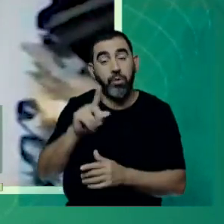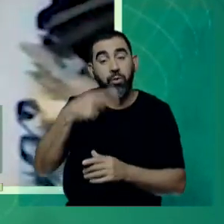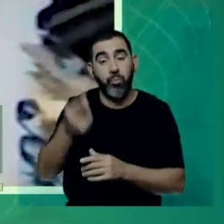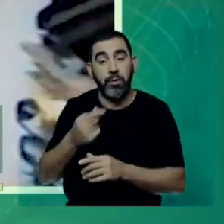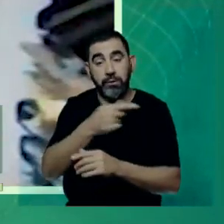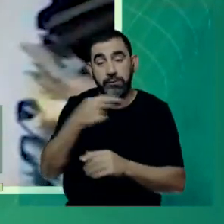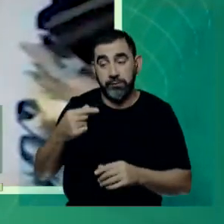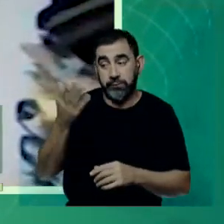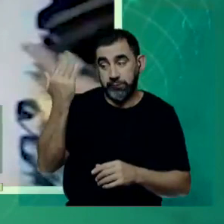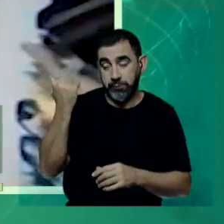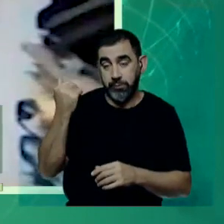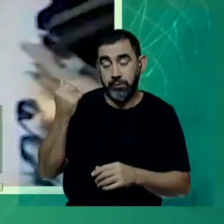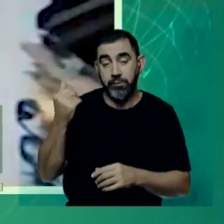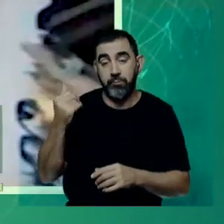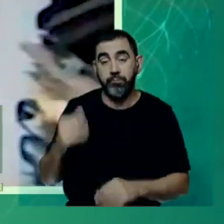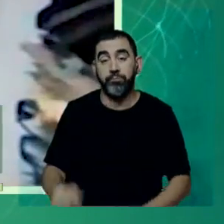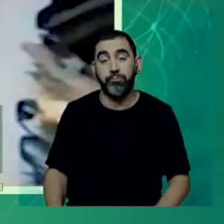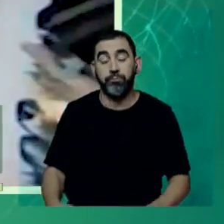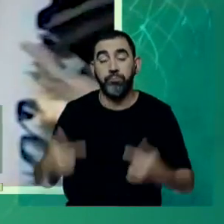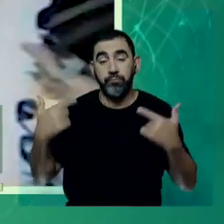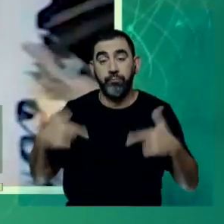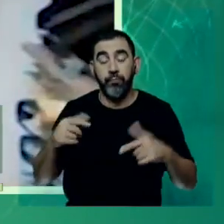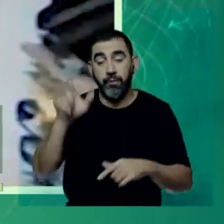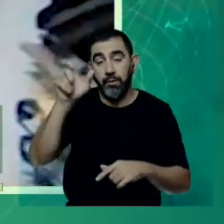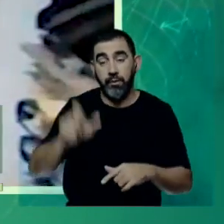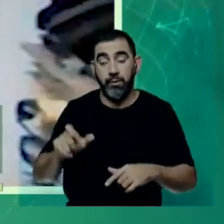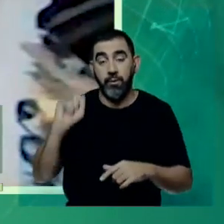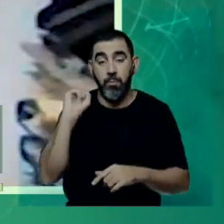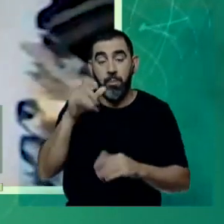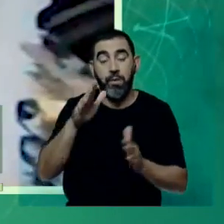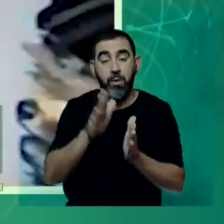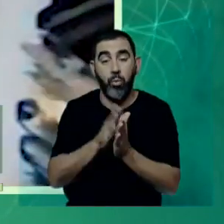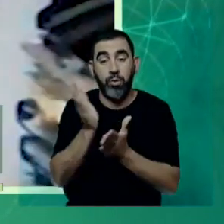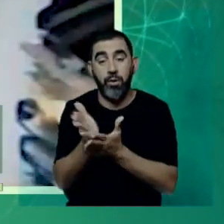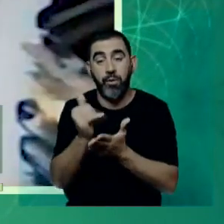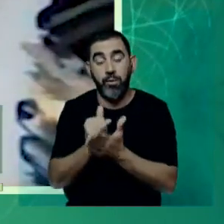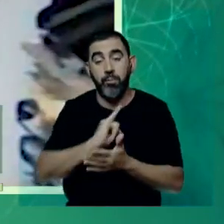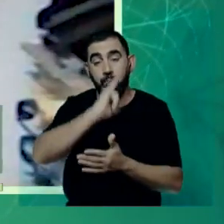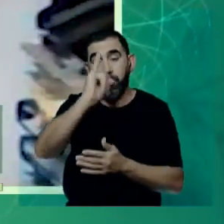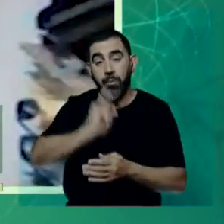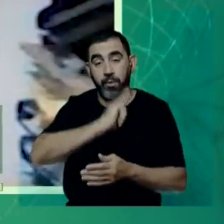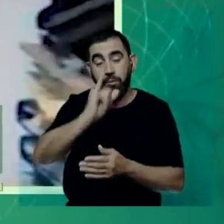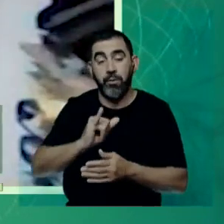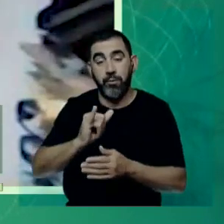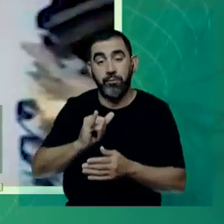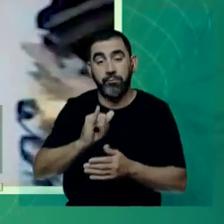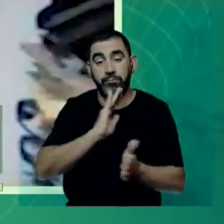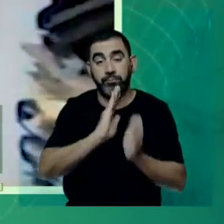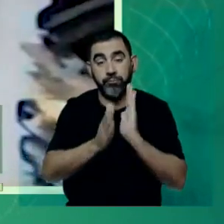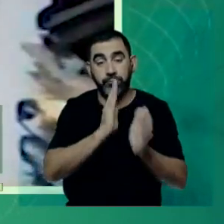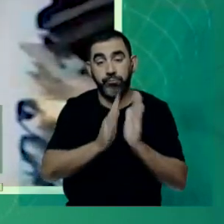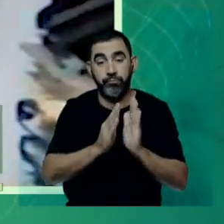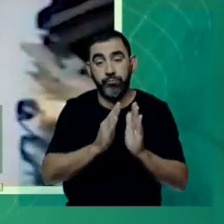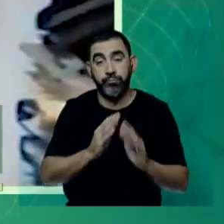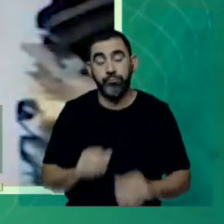la semana pasada, estos días, la Intendente envió a la Junta Departamental el informe de la división jurídica